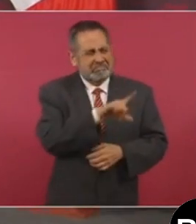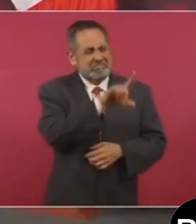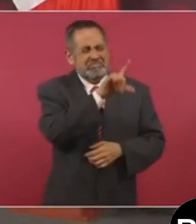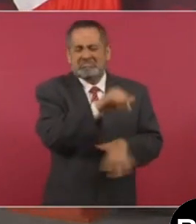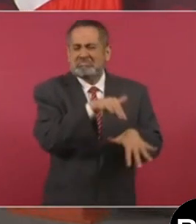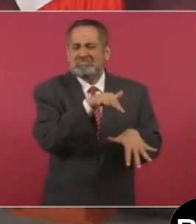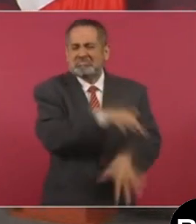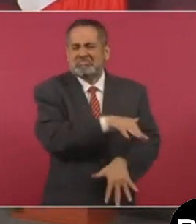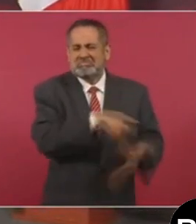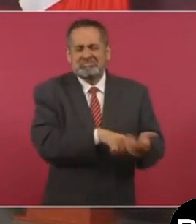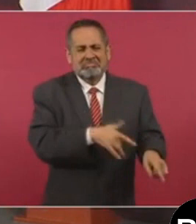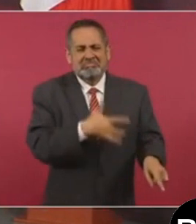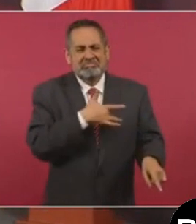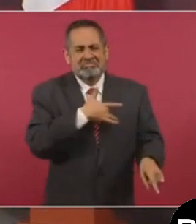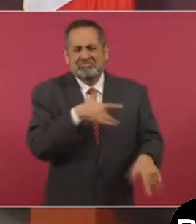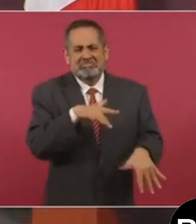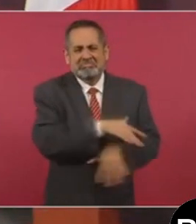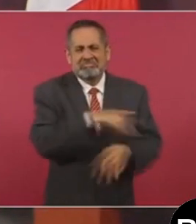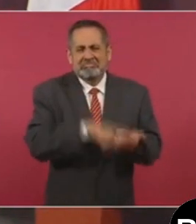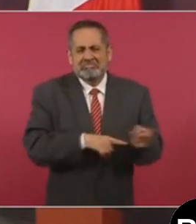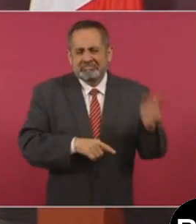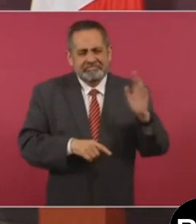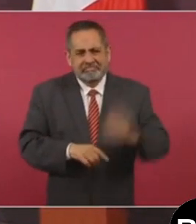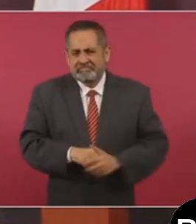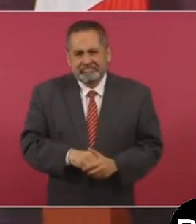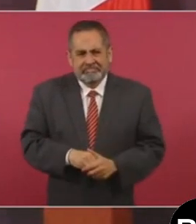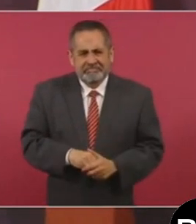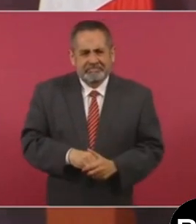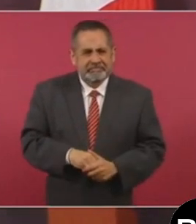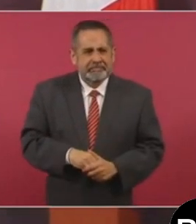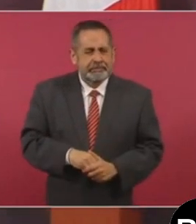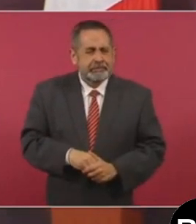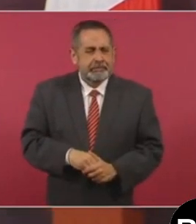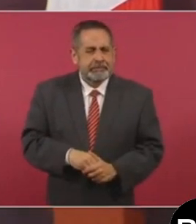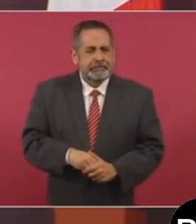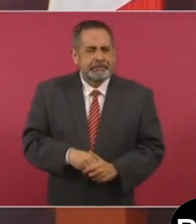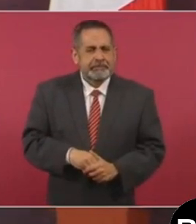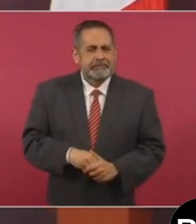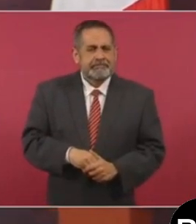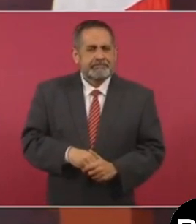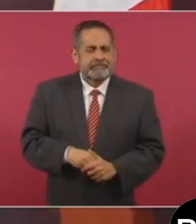en